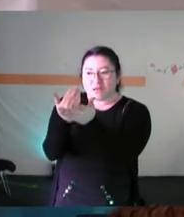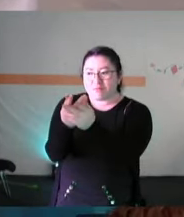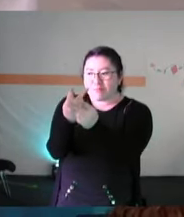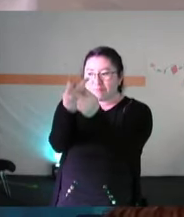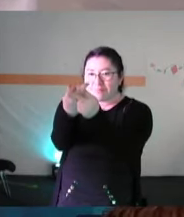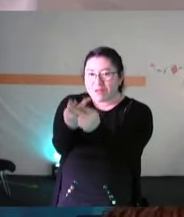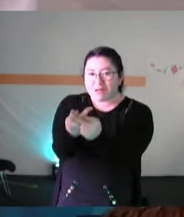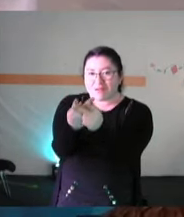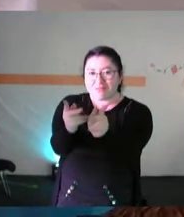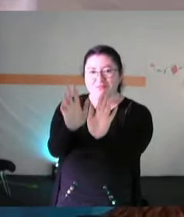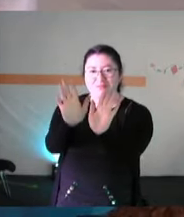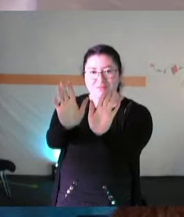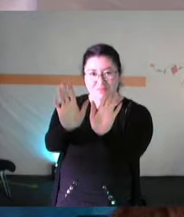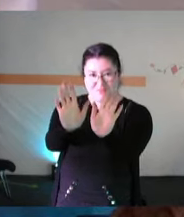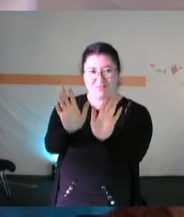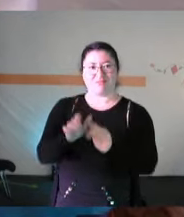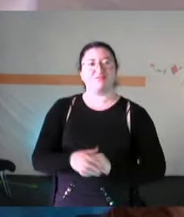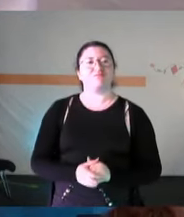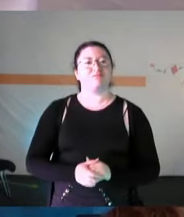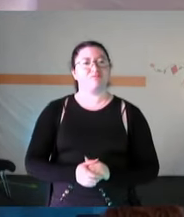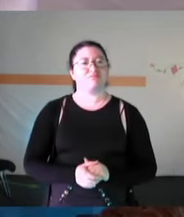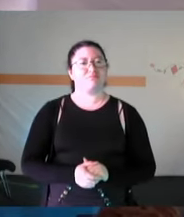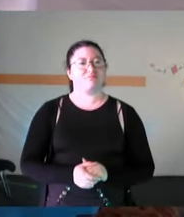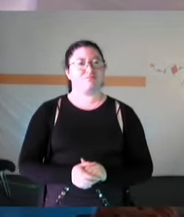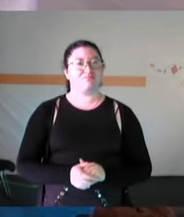espéreme tantito. ¿Qué quieren termino. Que pintarrajemos?